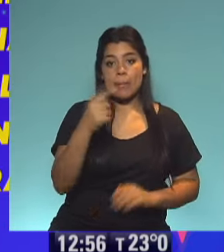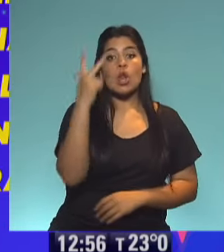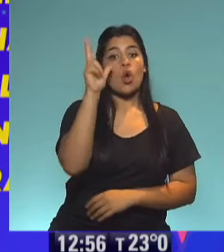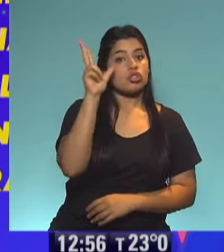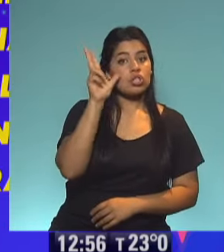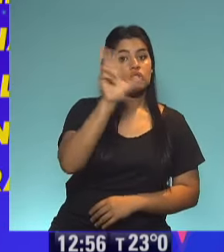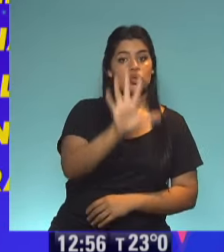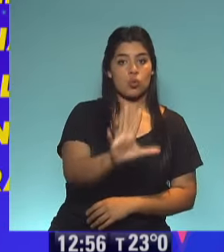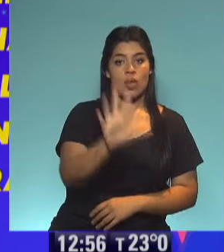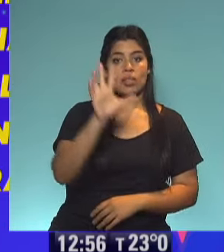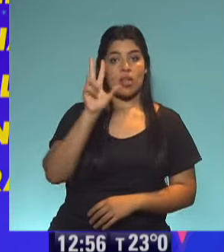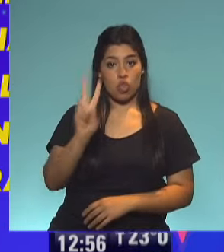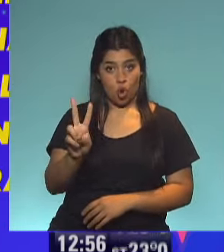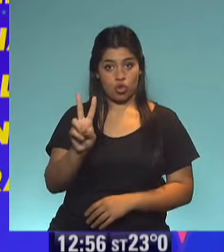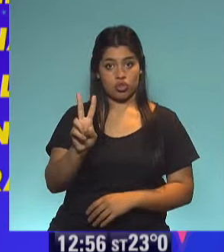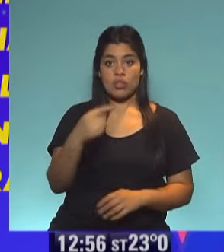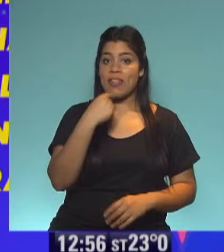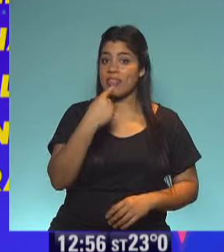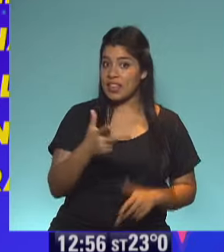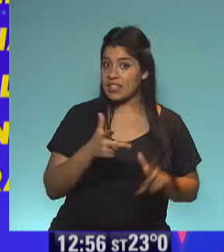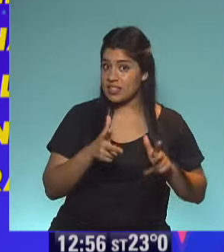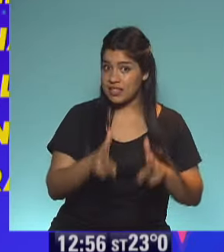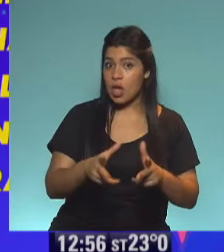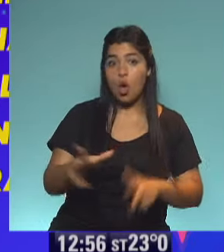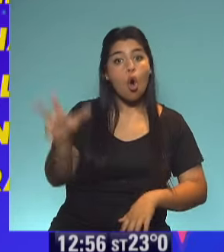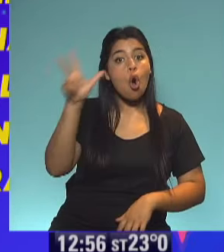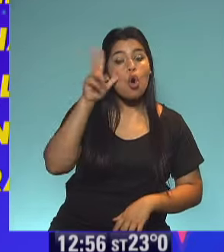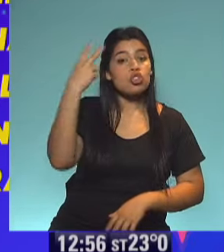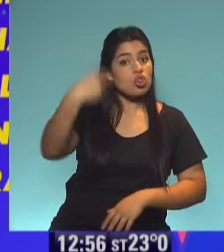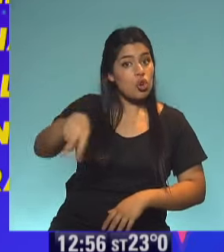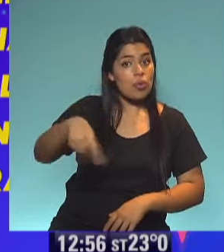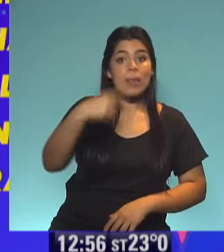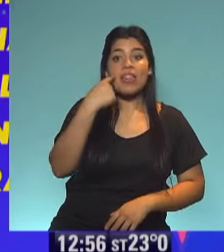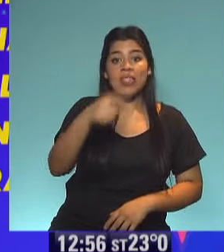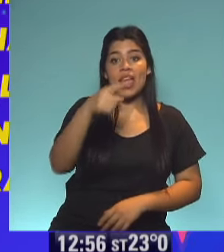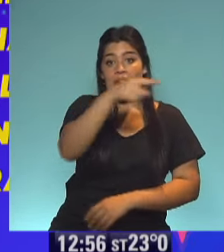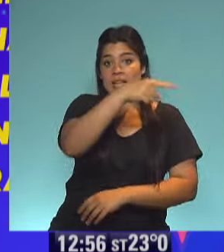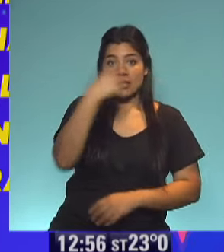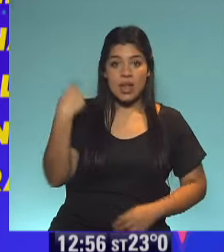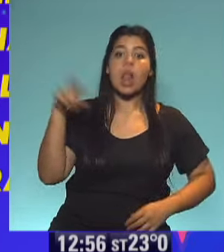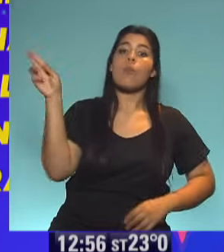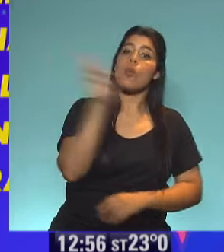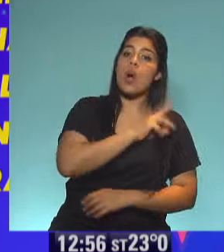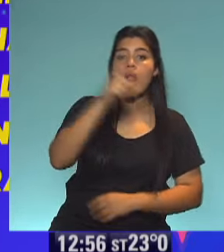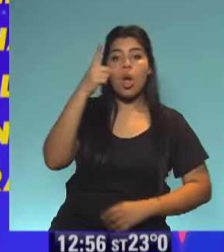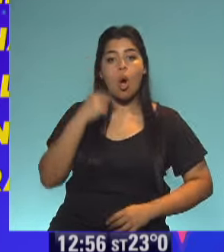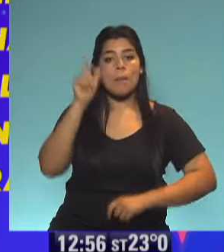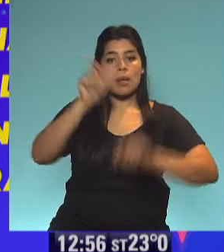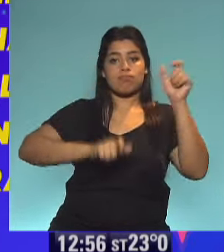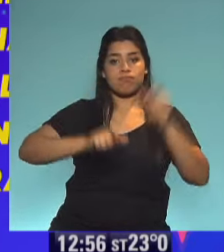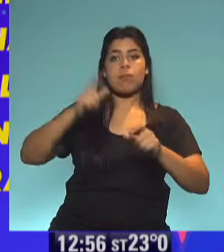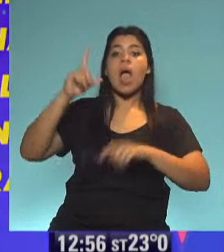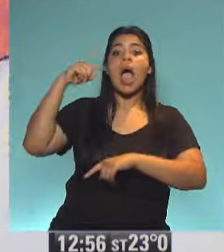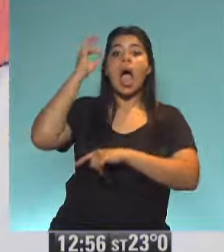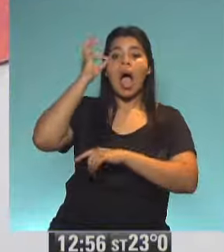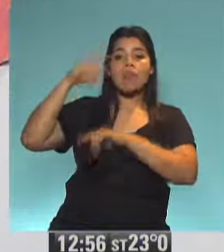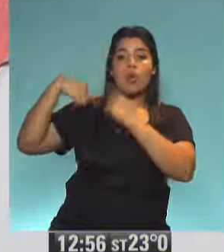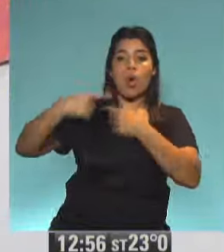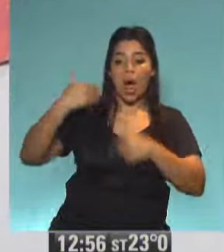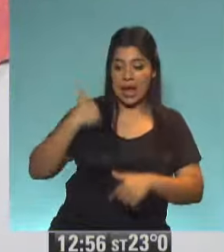26.852 que declara el 8 de noviembre como el Día Nacional de las y los afro-argentinos y la cultura